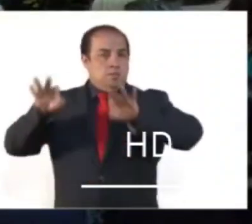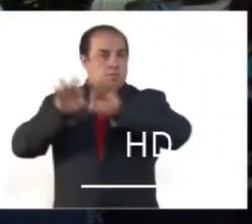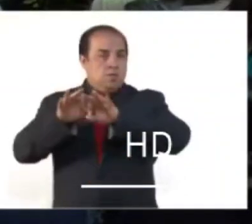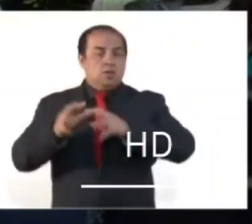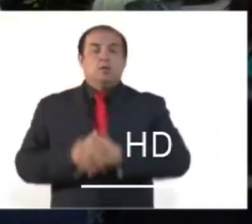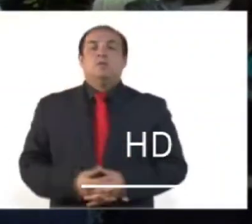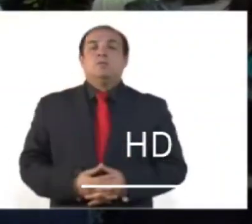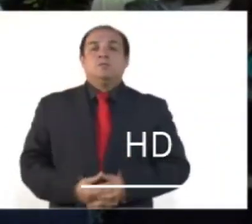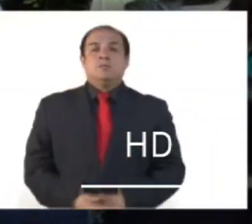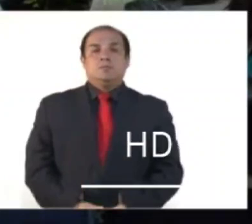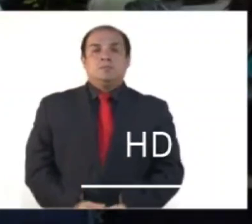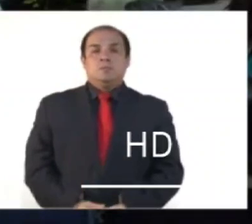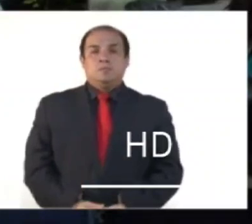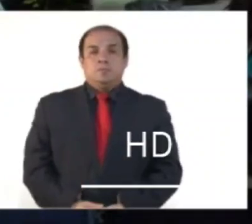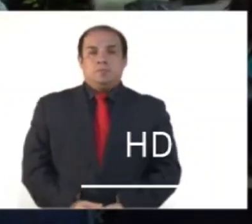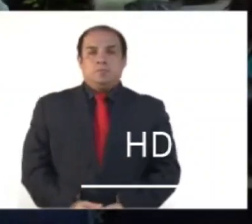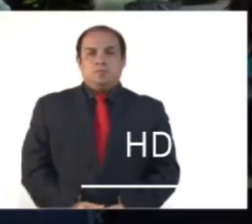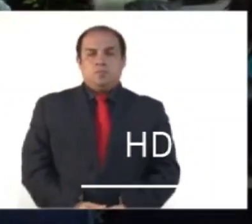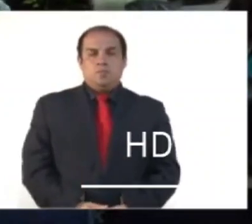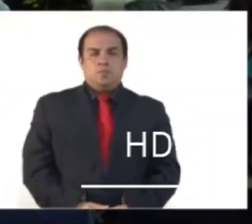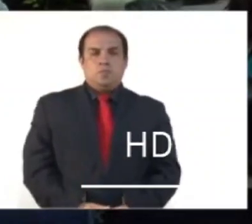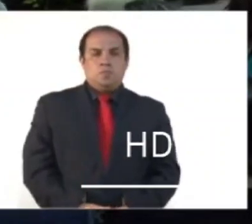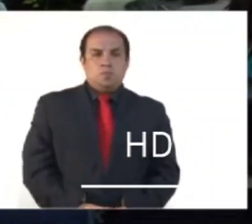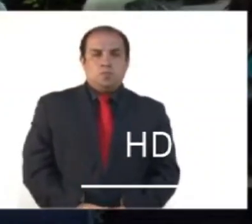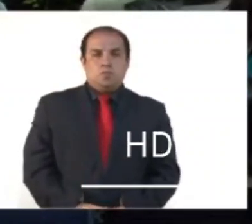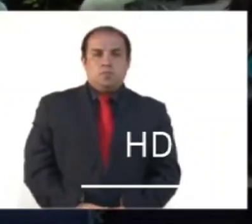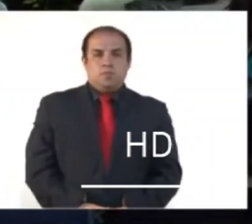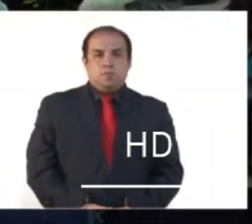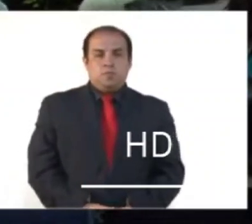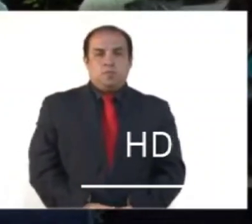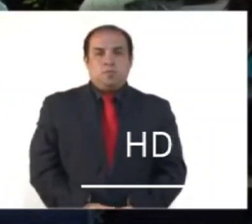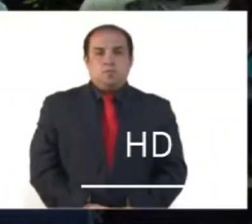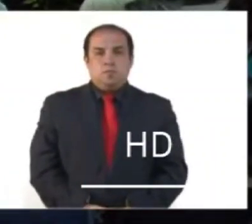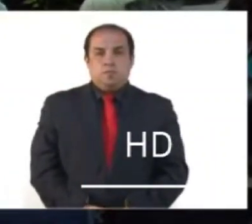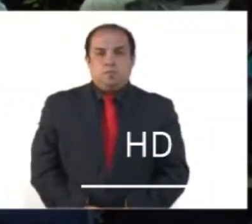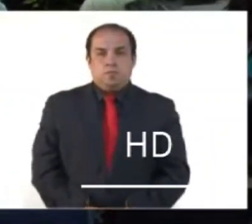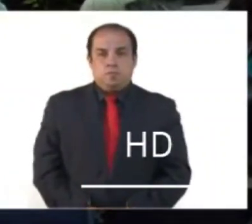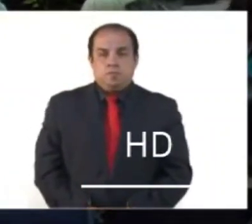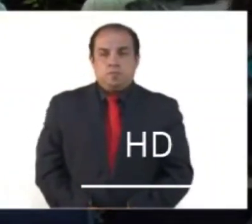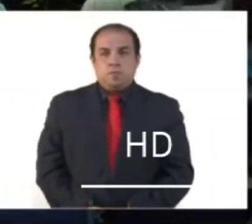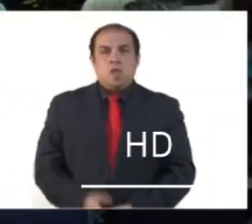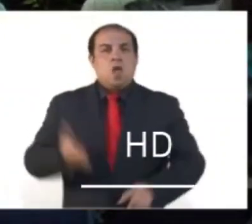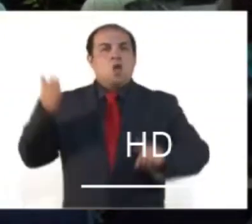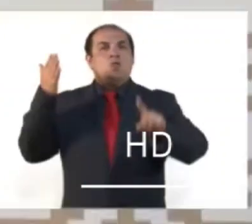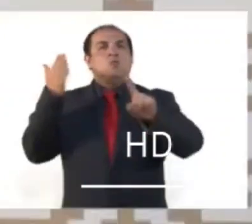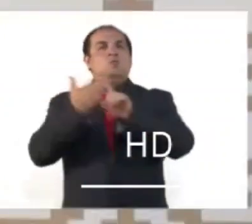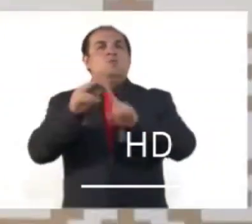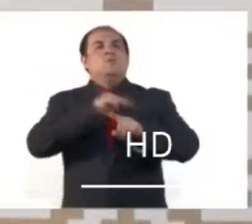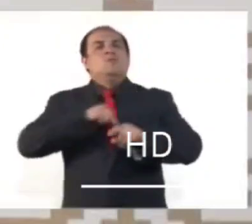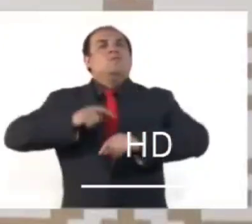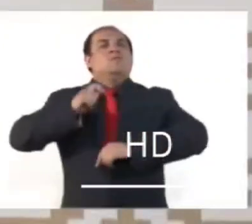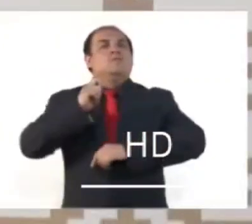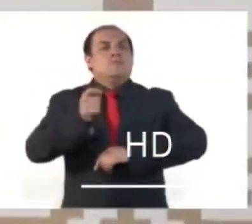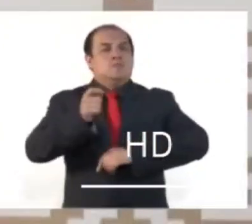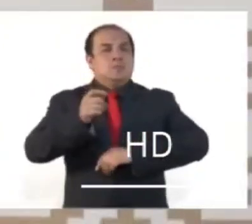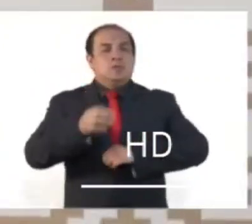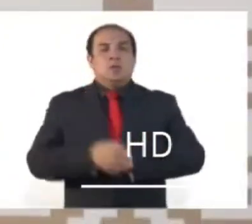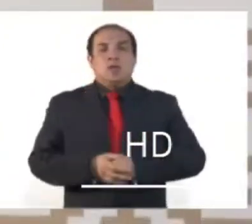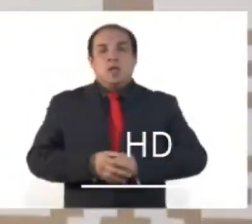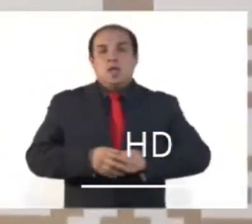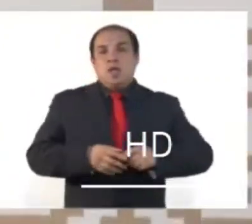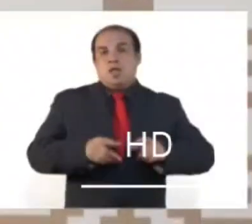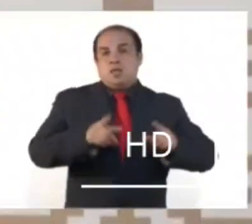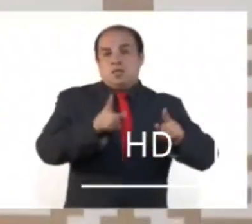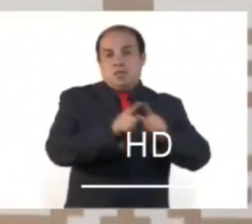indispensables. ¿Por qué? Pues porque nuestra vocación, nuestra visión significa